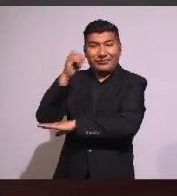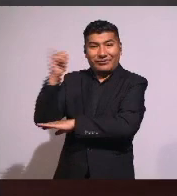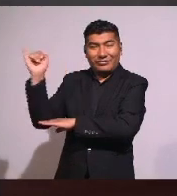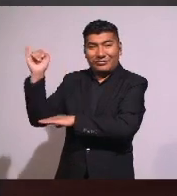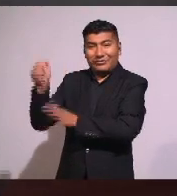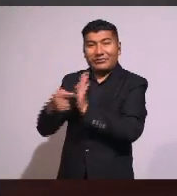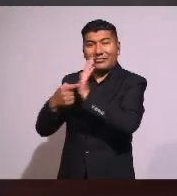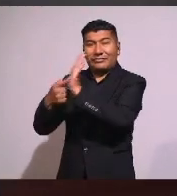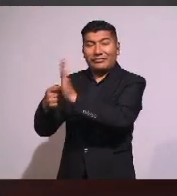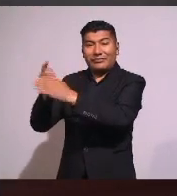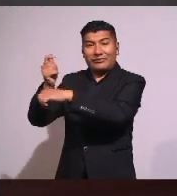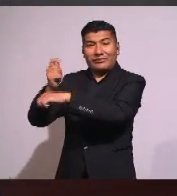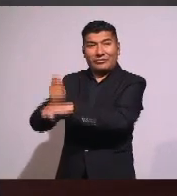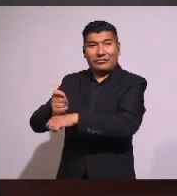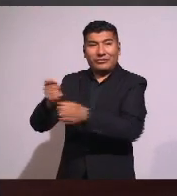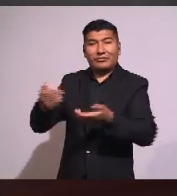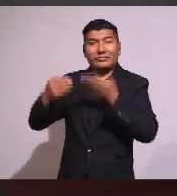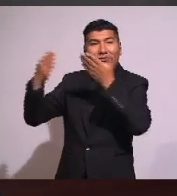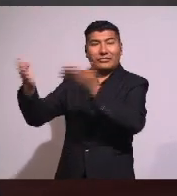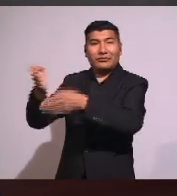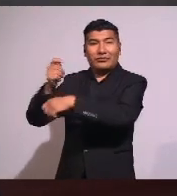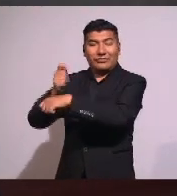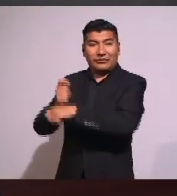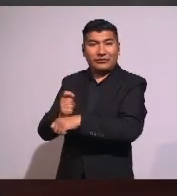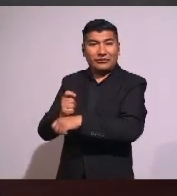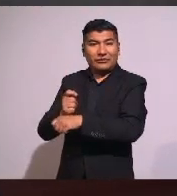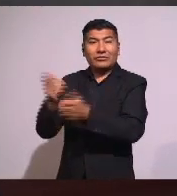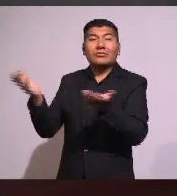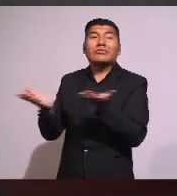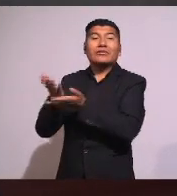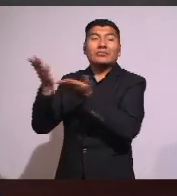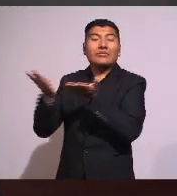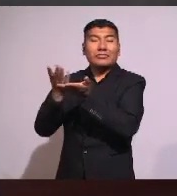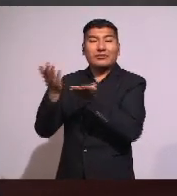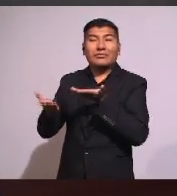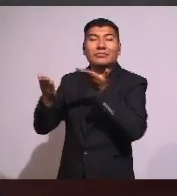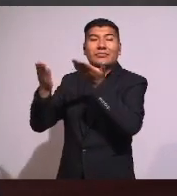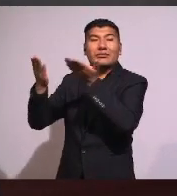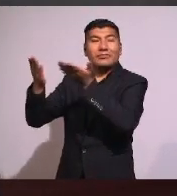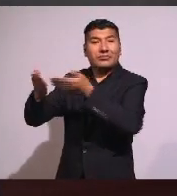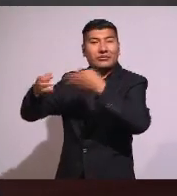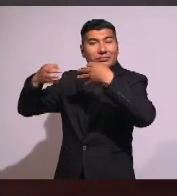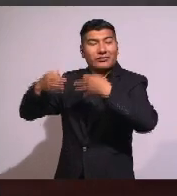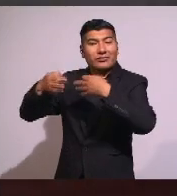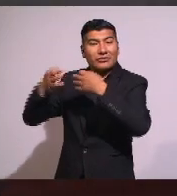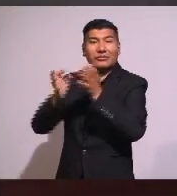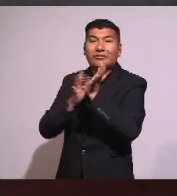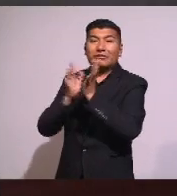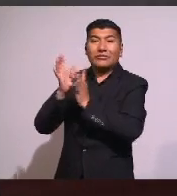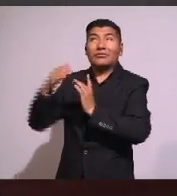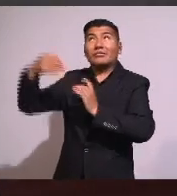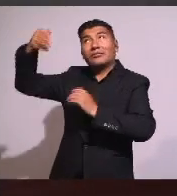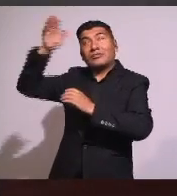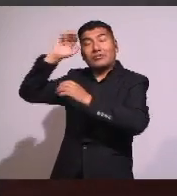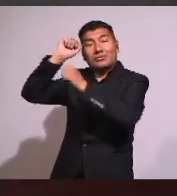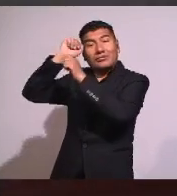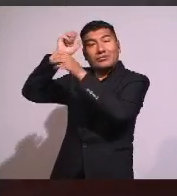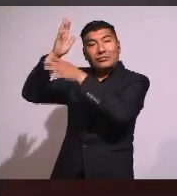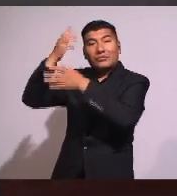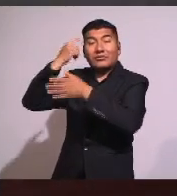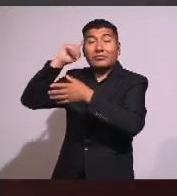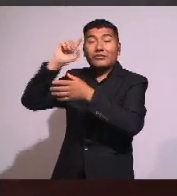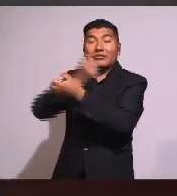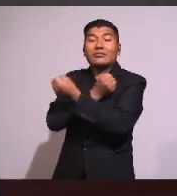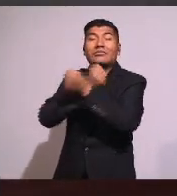en el templo y ofrecido en el templo, donde se ofrece públicamente Jesús a Dios Padre para